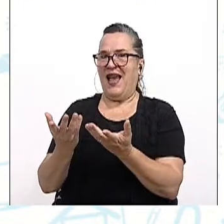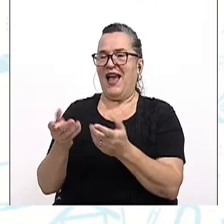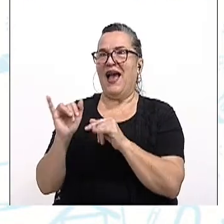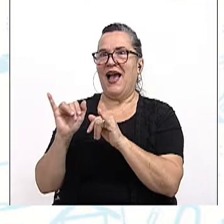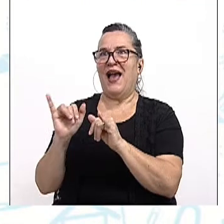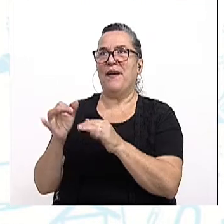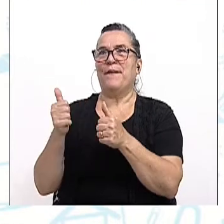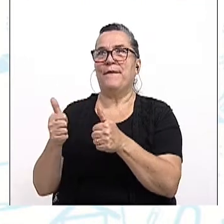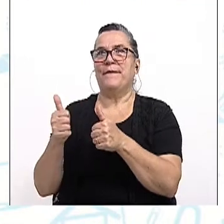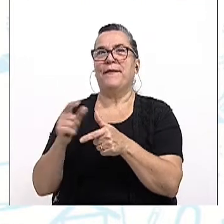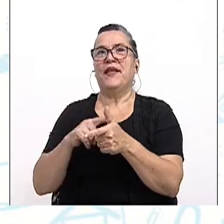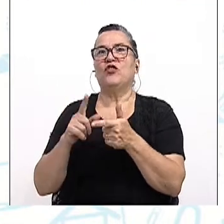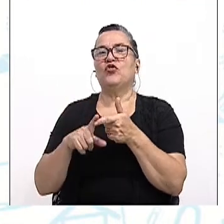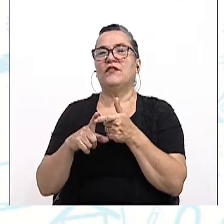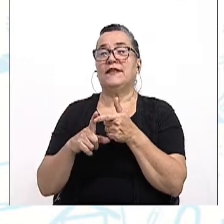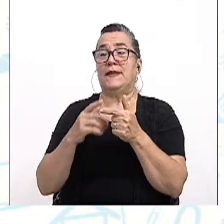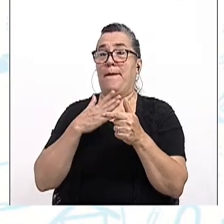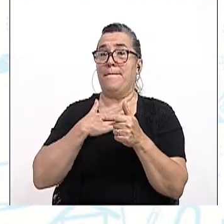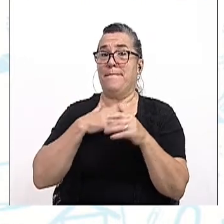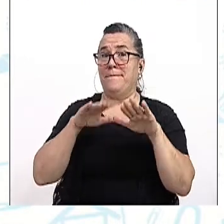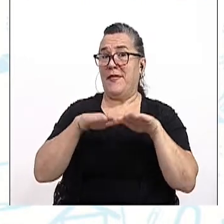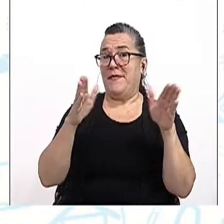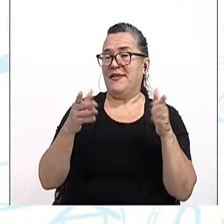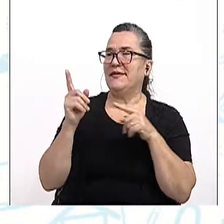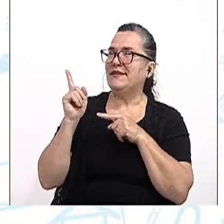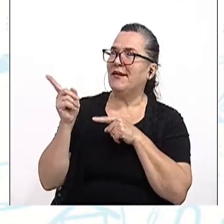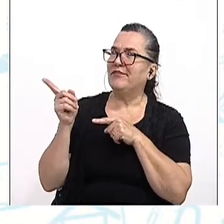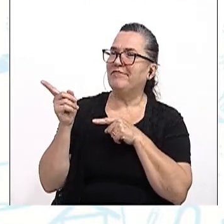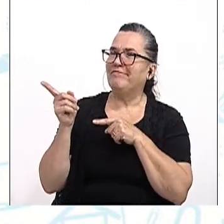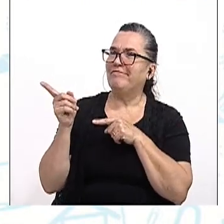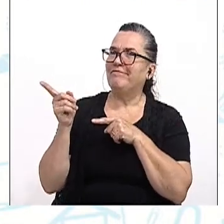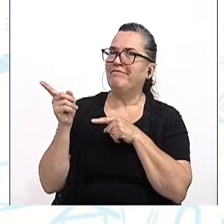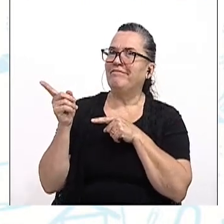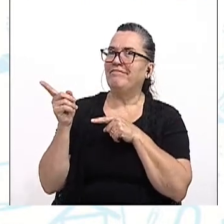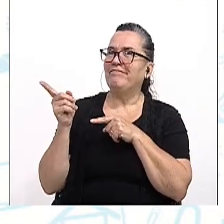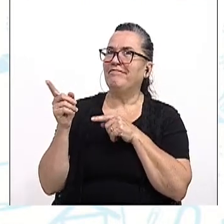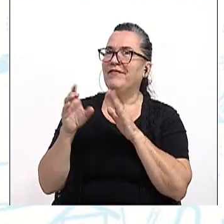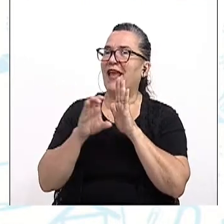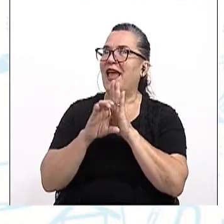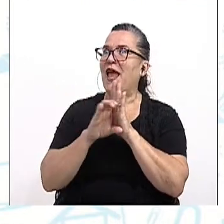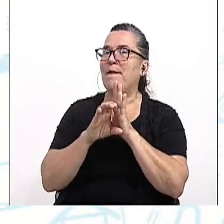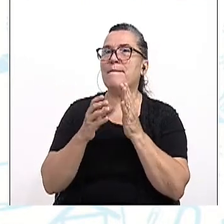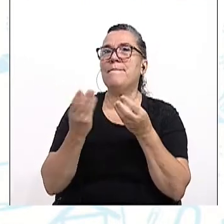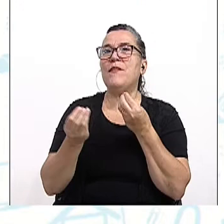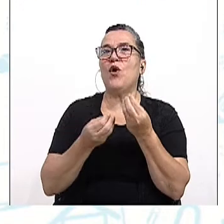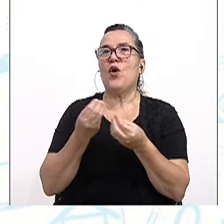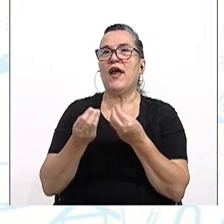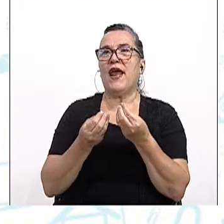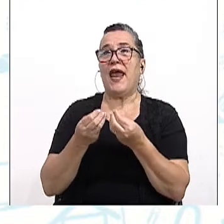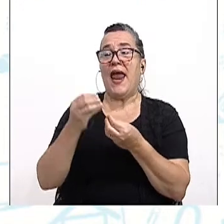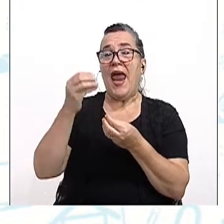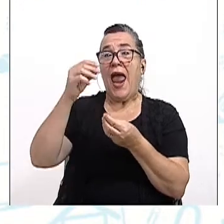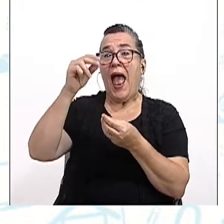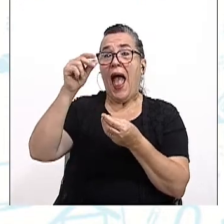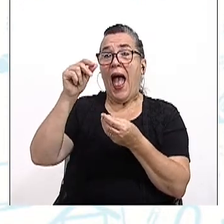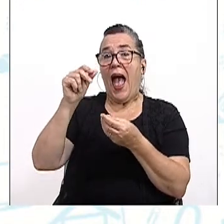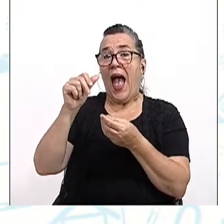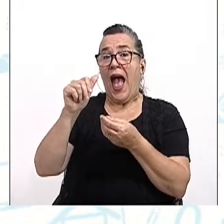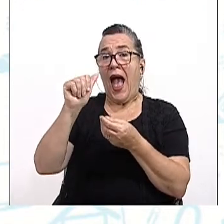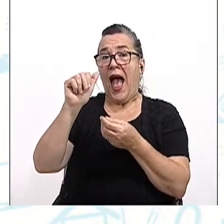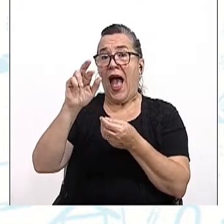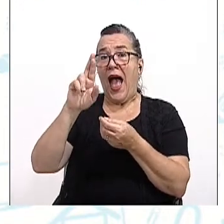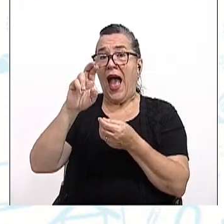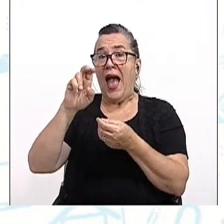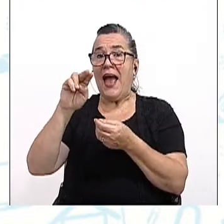aquí tengo en mi mesita de trabajo, tengo un ejemplo, la arena,